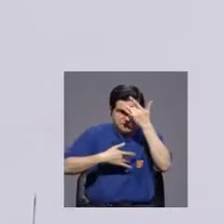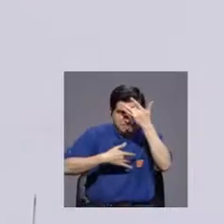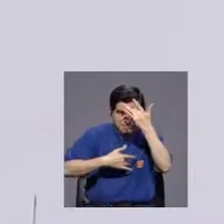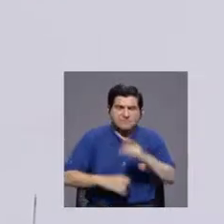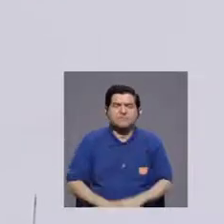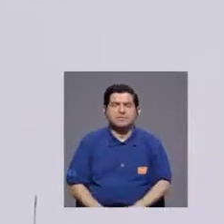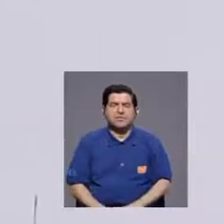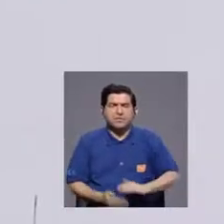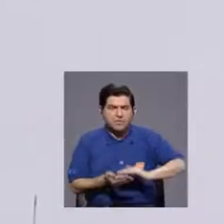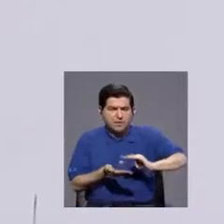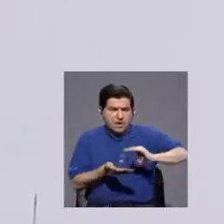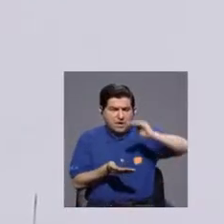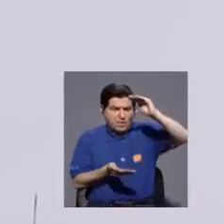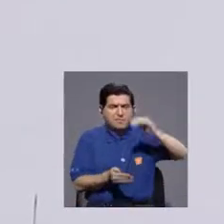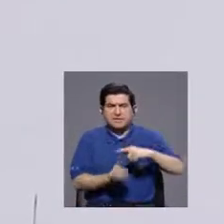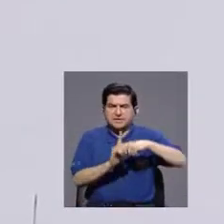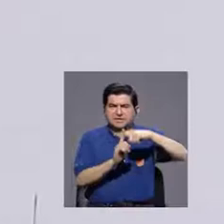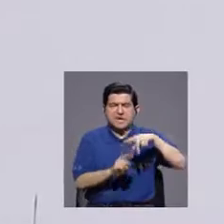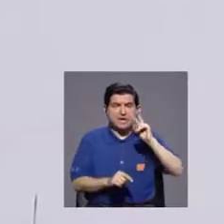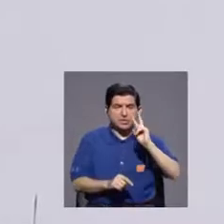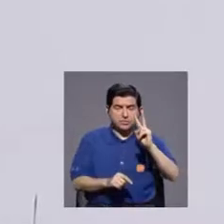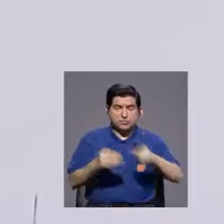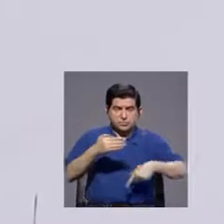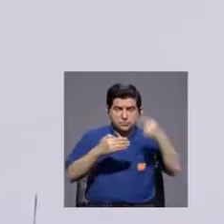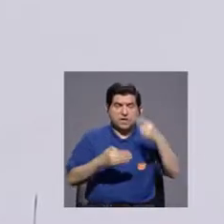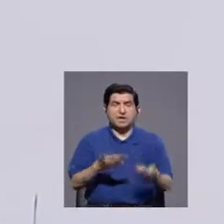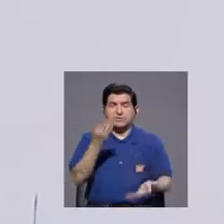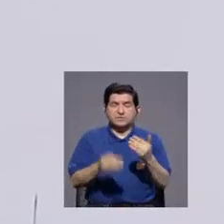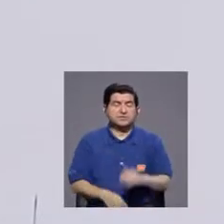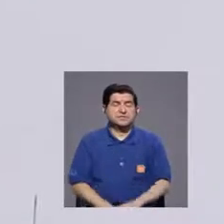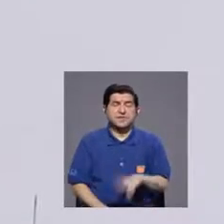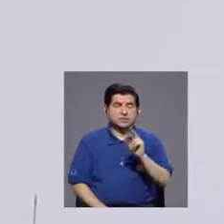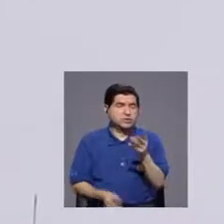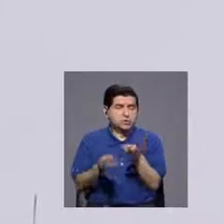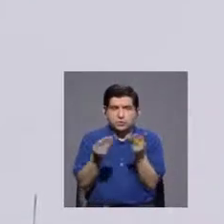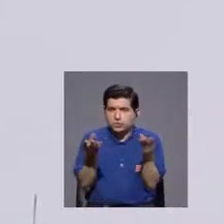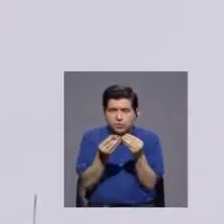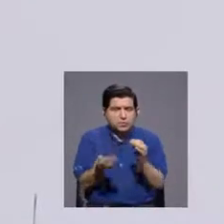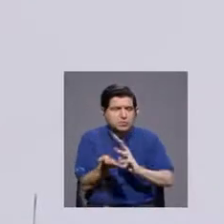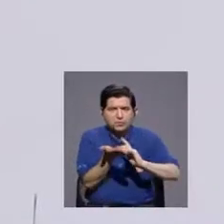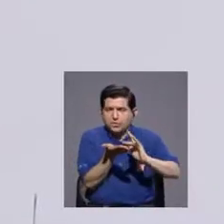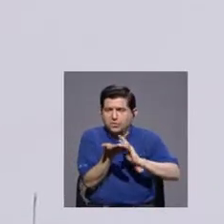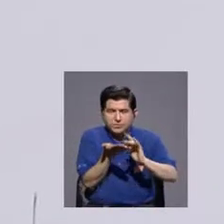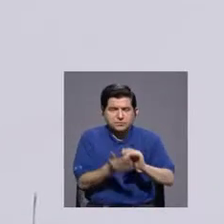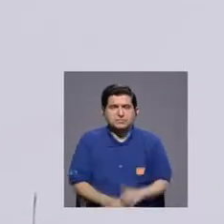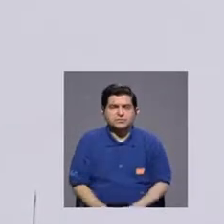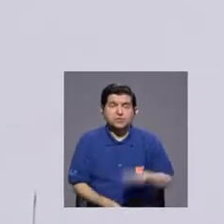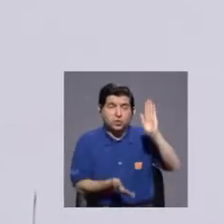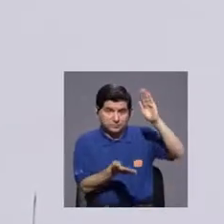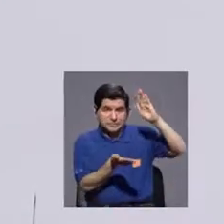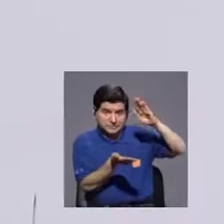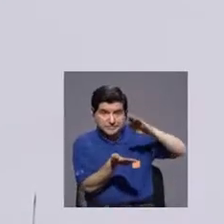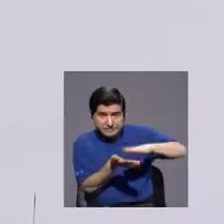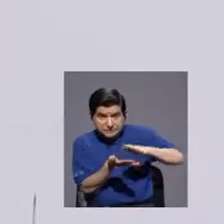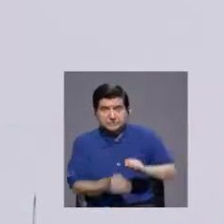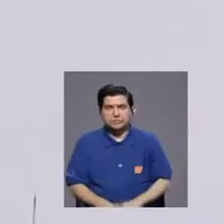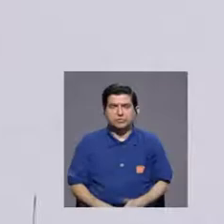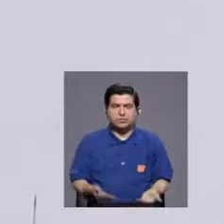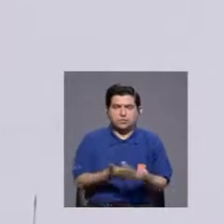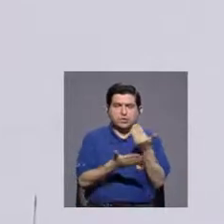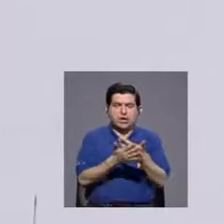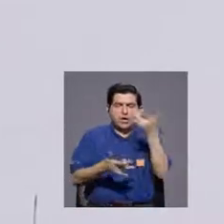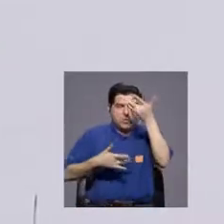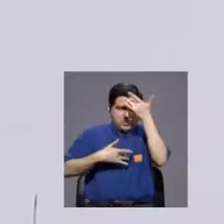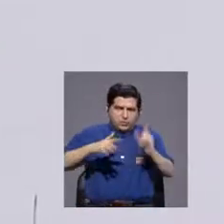temperatura de dos grados puede causar estabilidad en el cultivo del arroz entonces vaya a ver va a caer el rendimiento van a aparecer nuevas